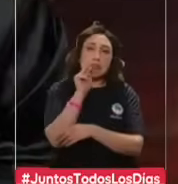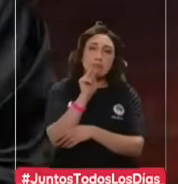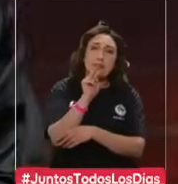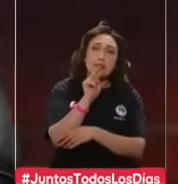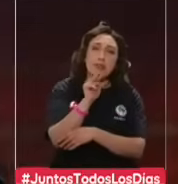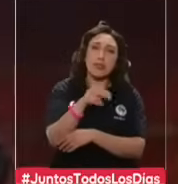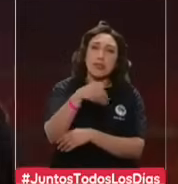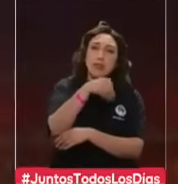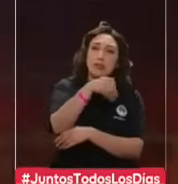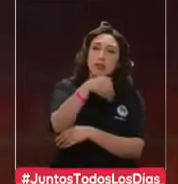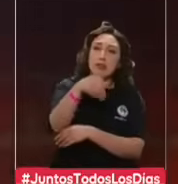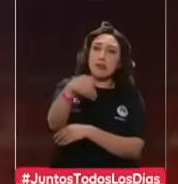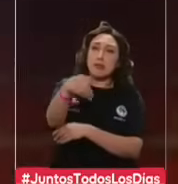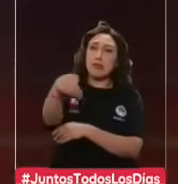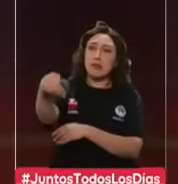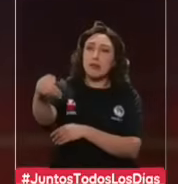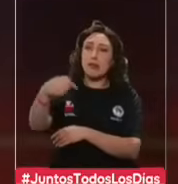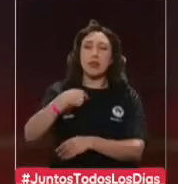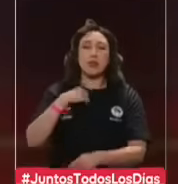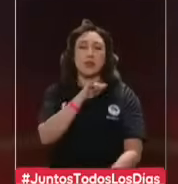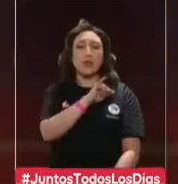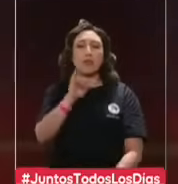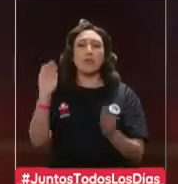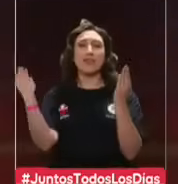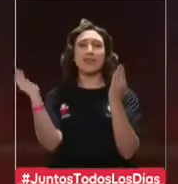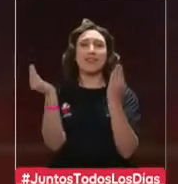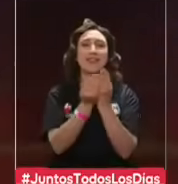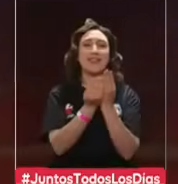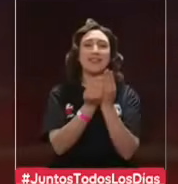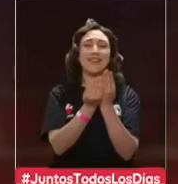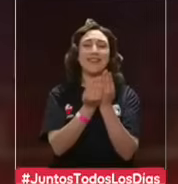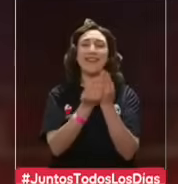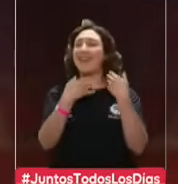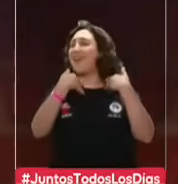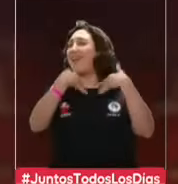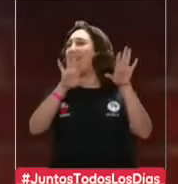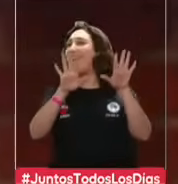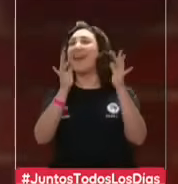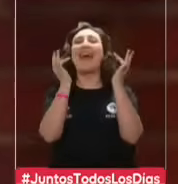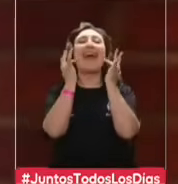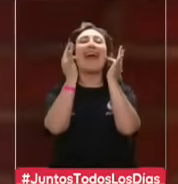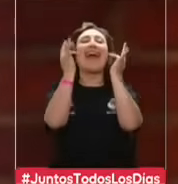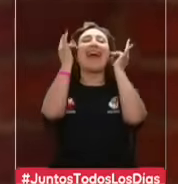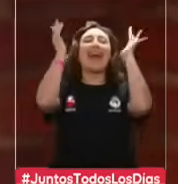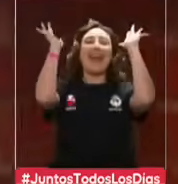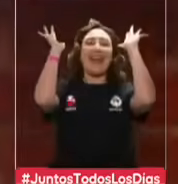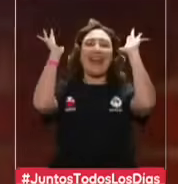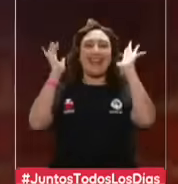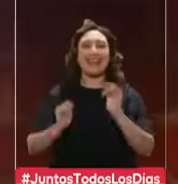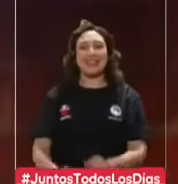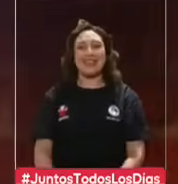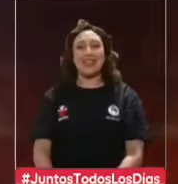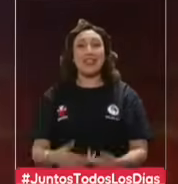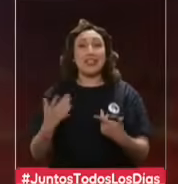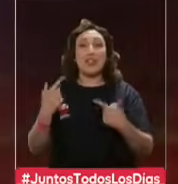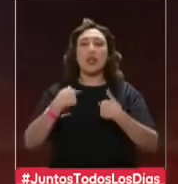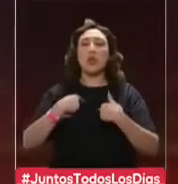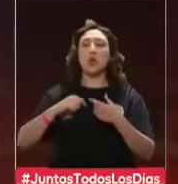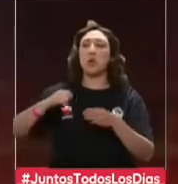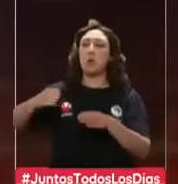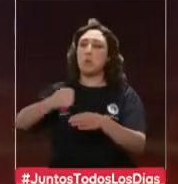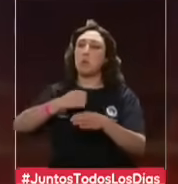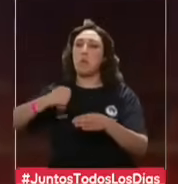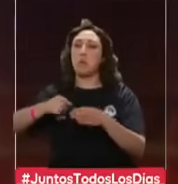temprano levantarlo y cuando cerraba la puerta de la casa me sentía tan feliz de que se haya ido, weona, tan feliz. Así que me hacía